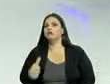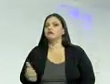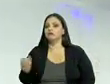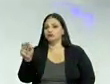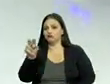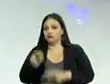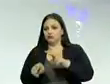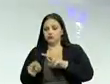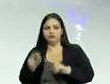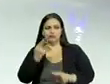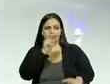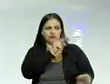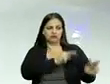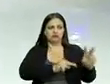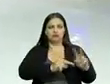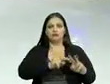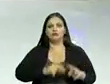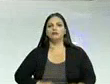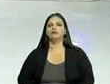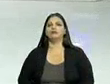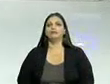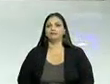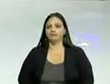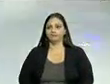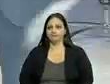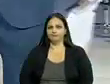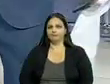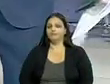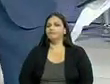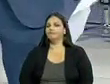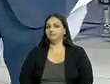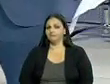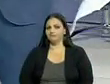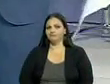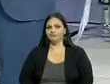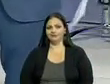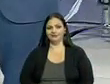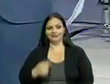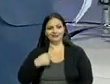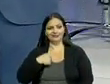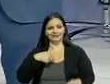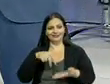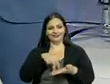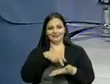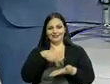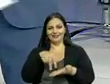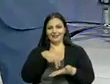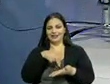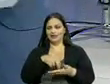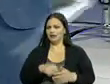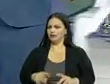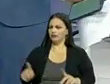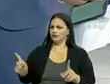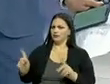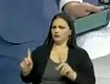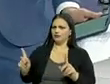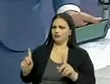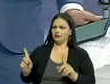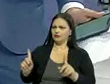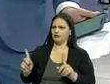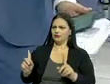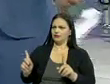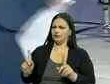Muy bien, es momento entonces, señoras y señores, lo que tanto estaban esperando. Eso. El bailecito. No, y no, se divide el cuerpo. No, arriba. Sí,